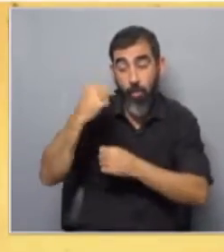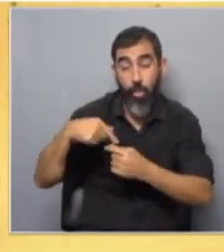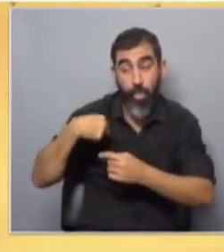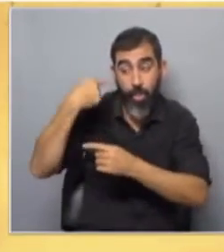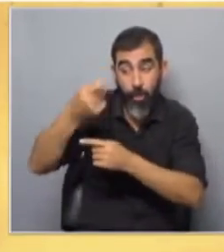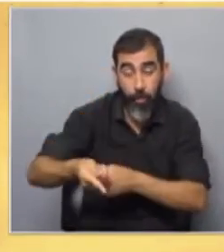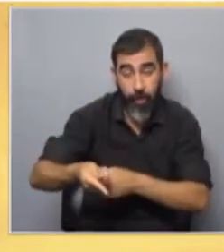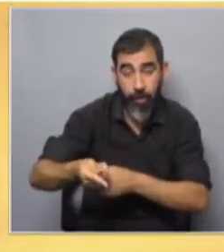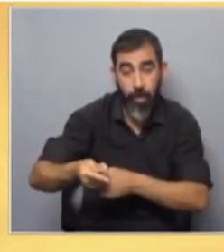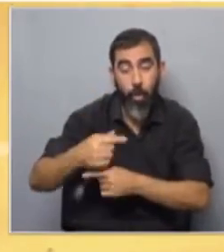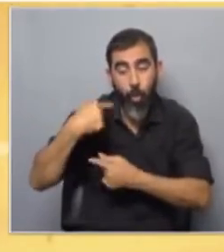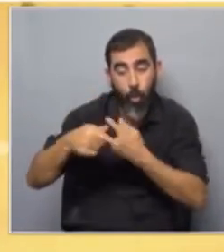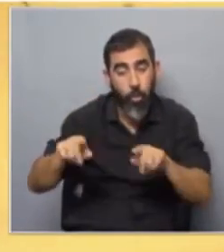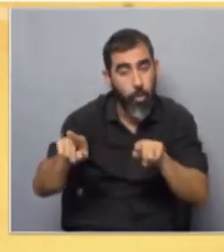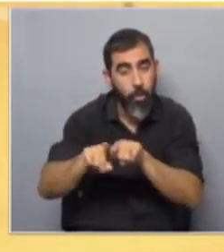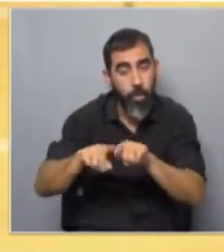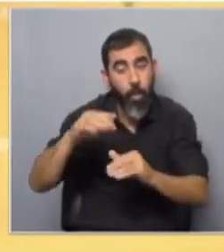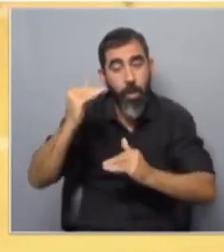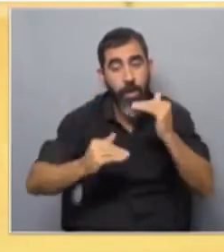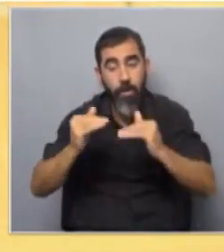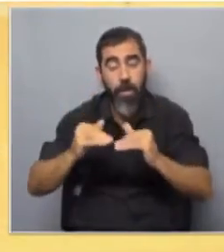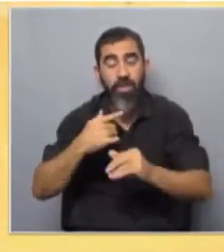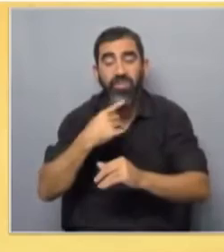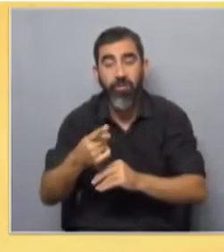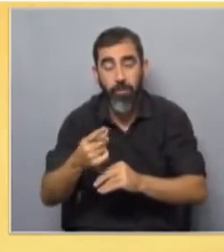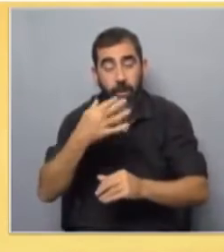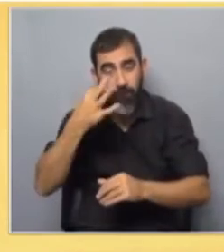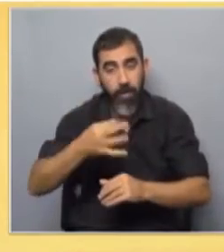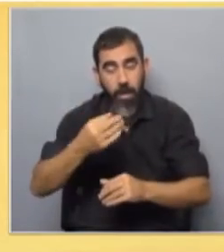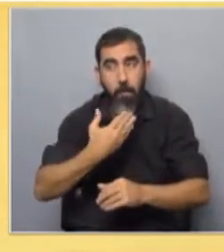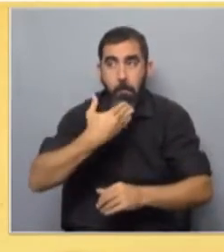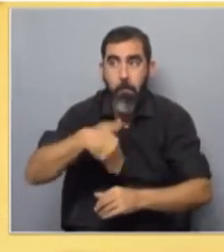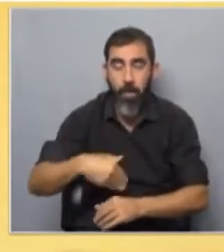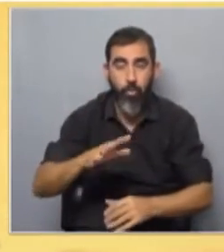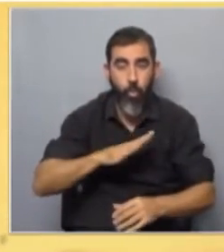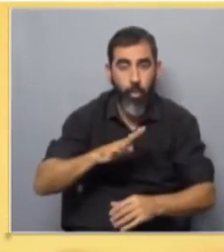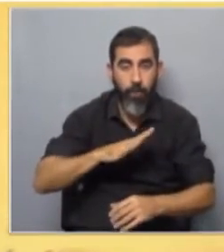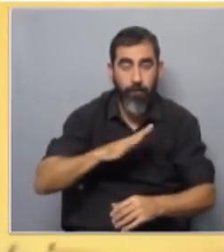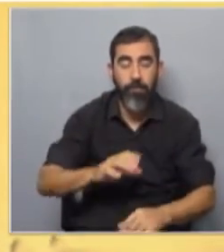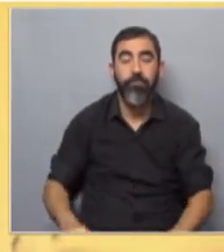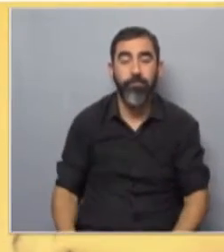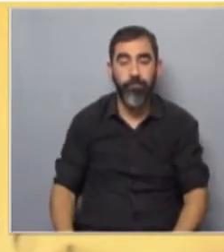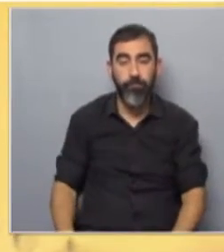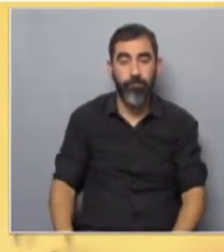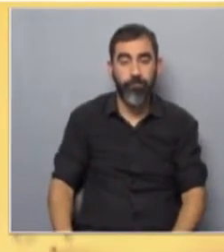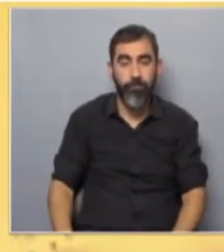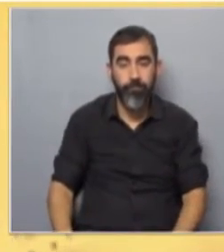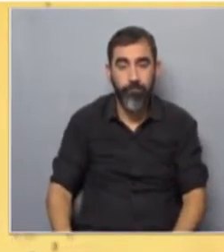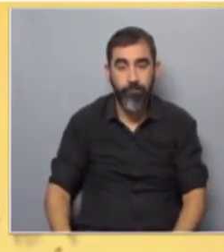formación mantienen esos niveles de nutrientes tan impresionantes, y es